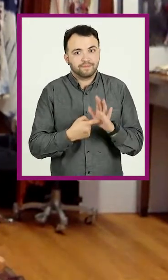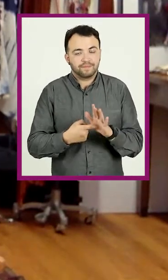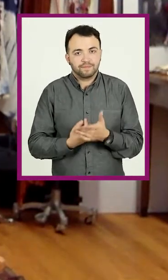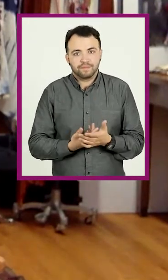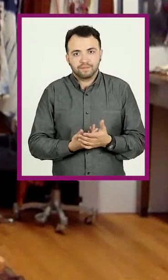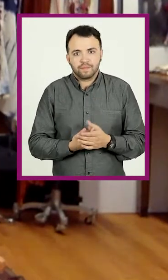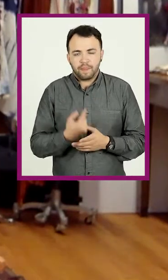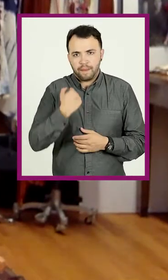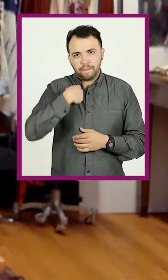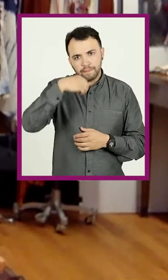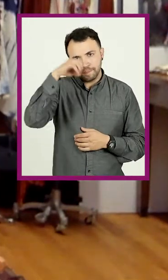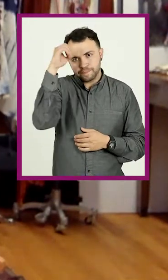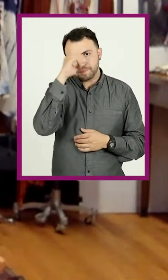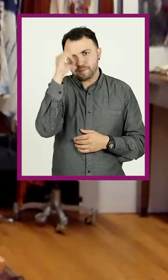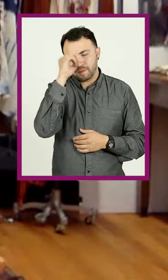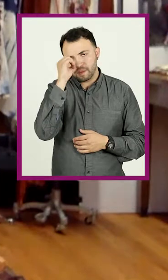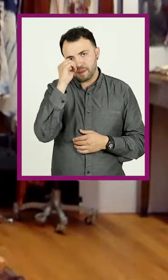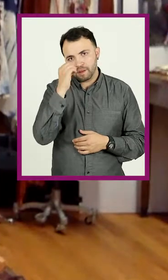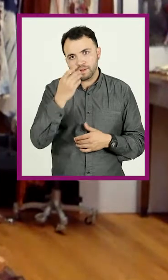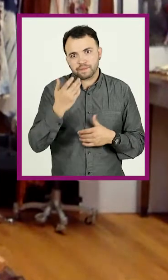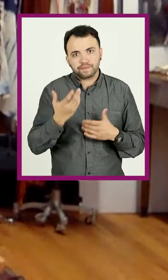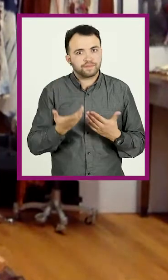En mi opinión, ha